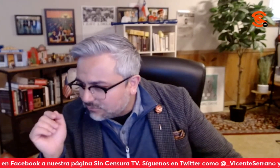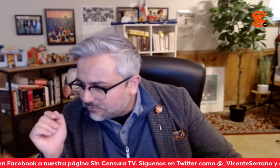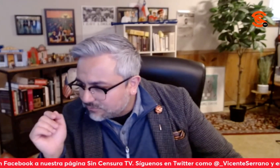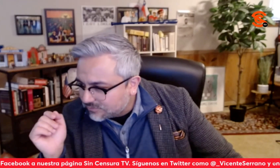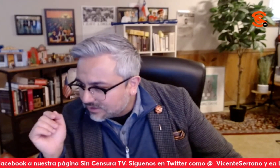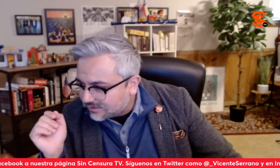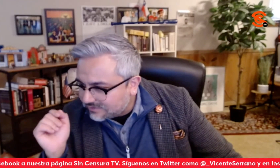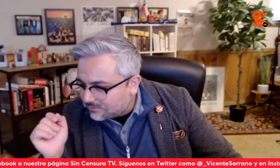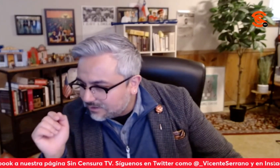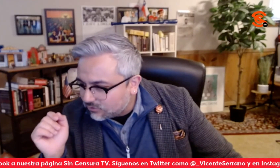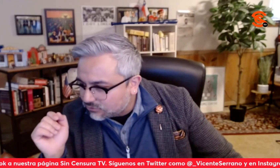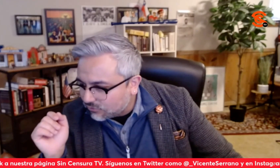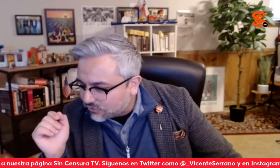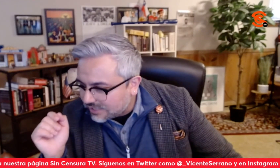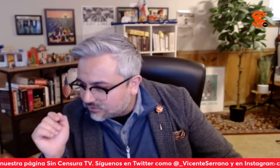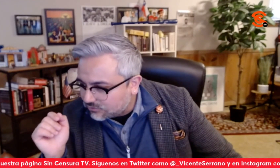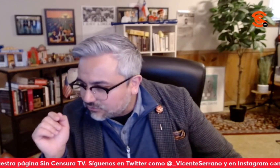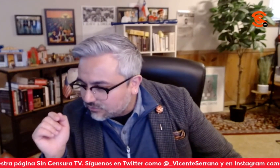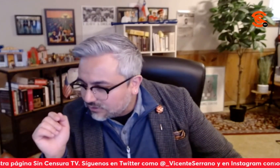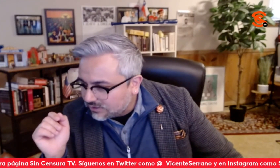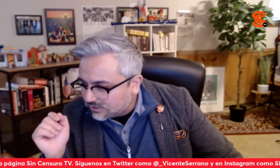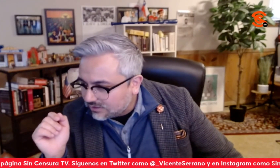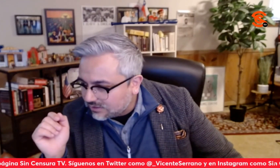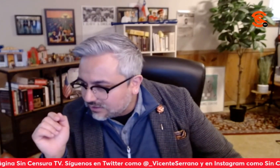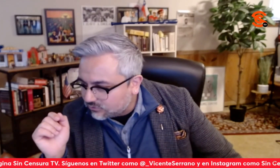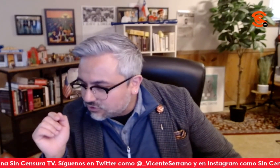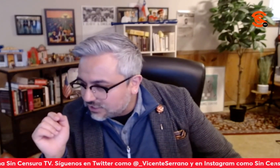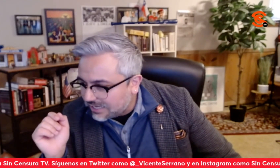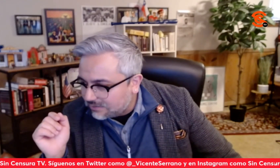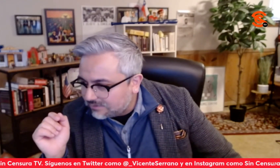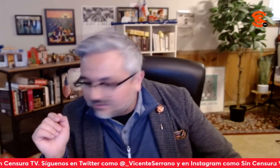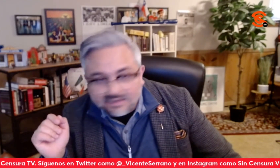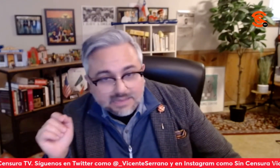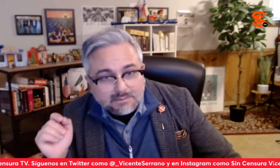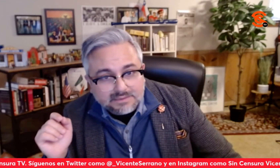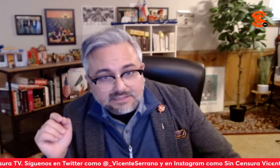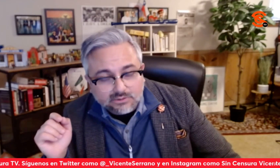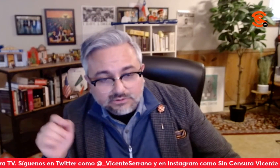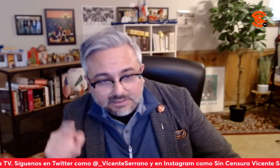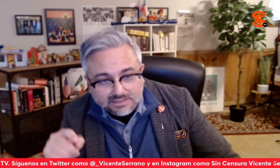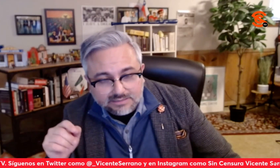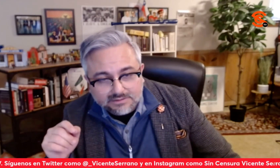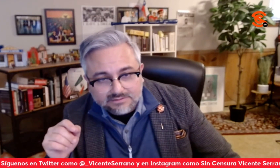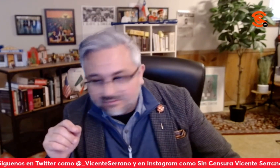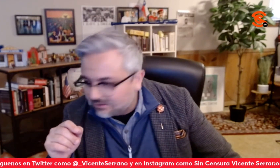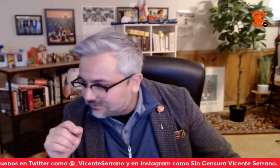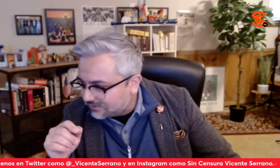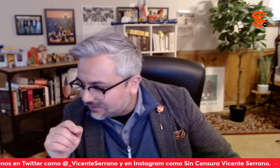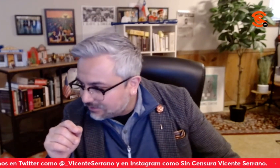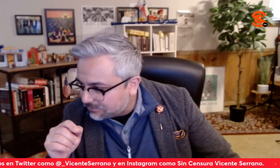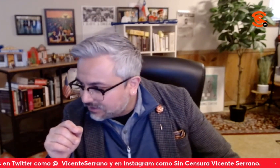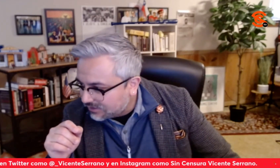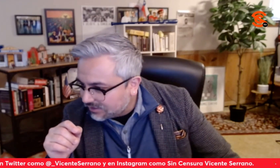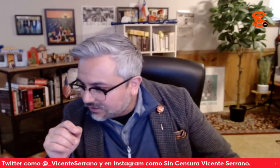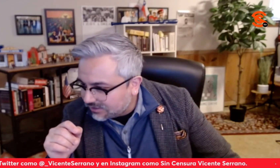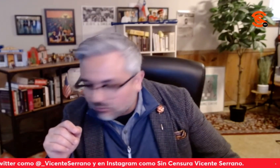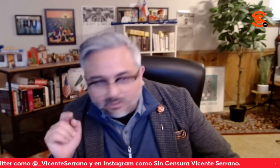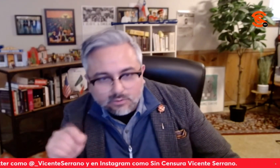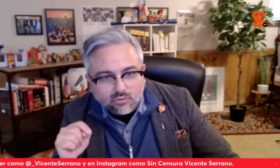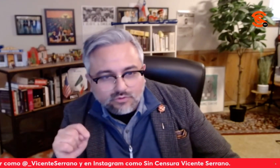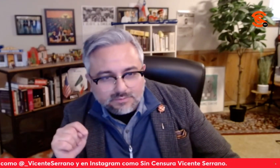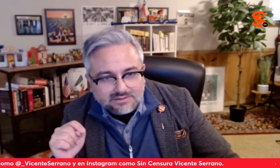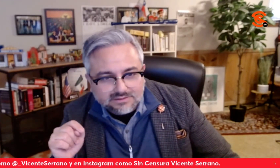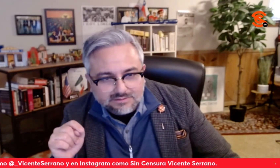shb exhibe los contratos de sochil Gálvez y le llama mentirosa mira nada más es el clip